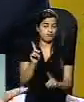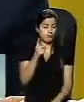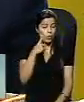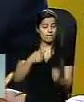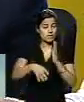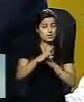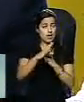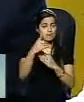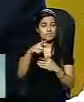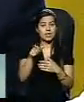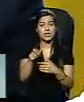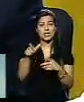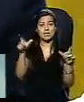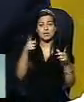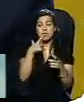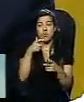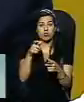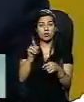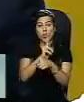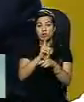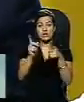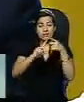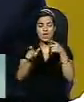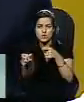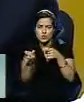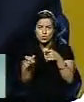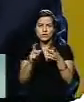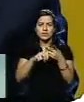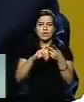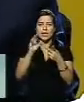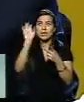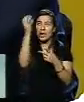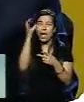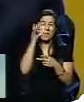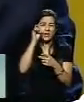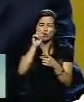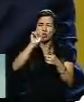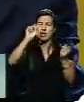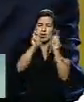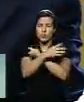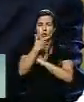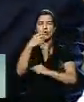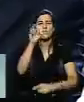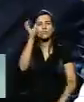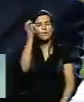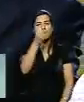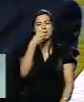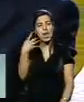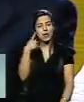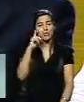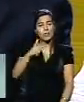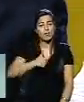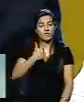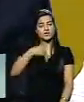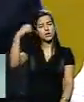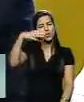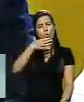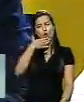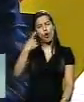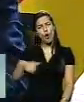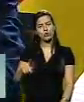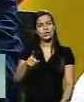equipos y electrodomésticos que nos estén utilizando, cambie los bombillos incandescentes por bombillos ahorradores, aproveche al máximo la luz natural,